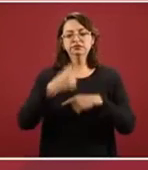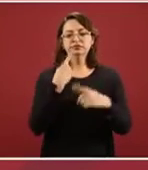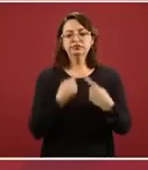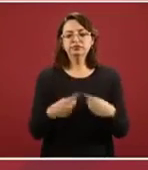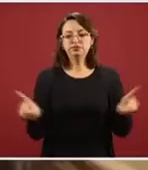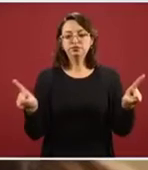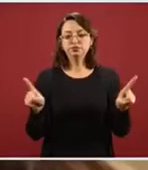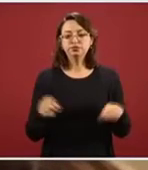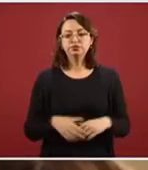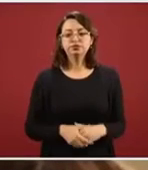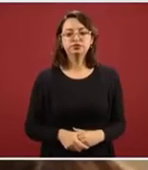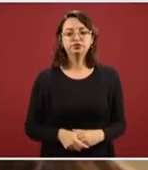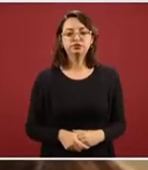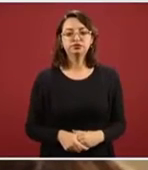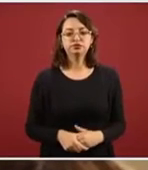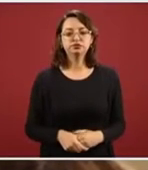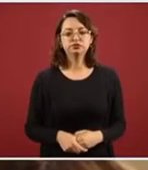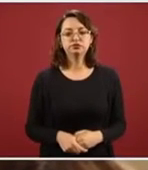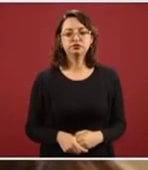Ya